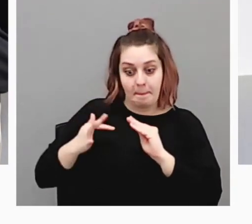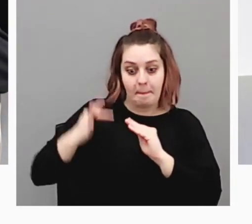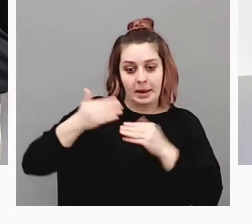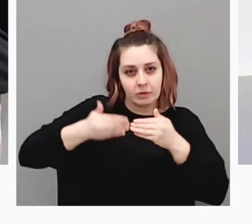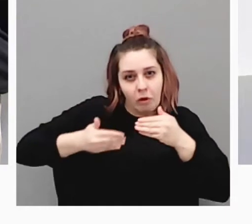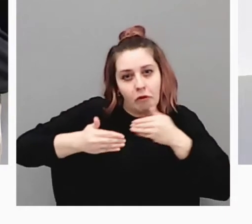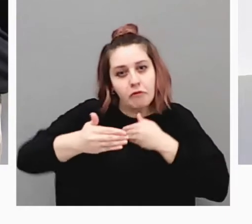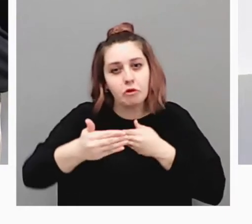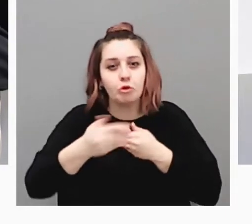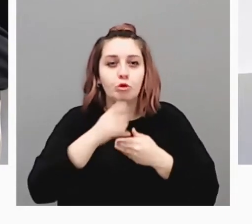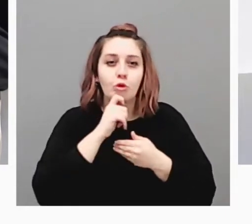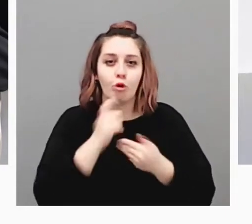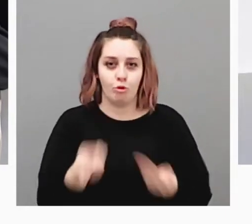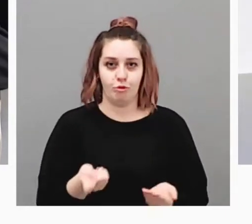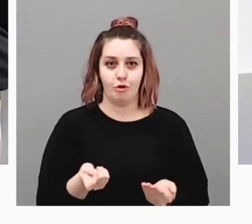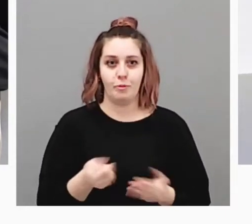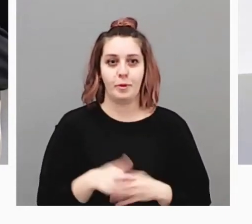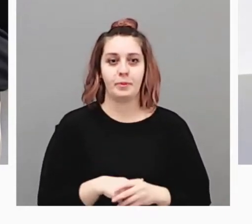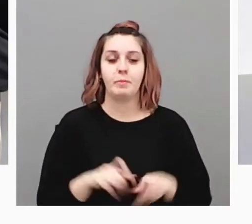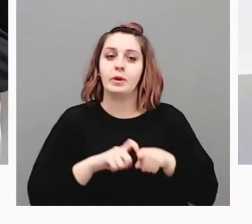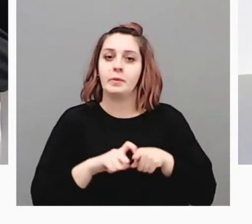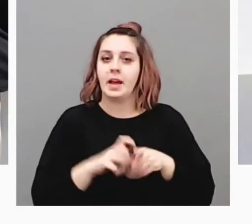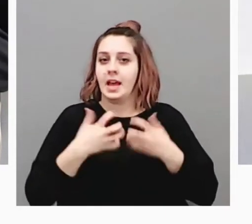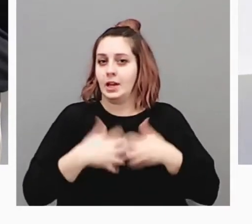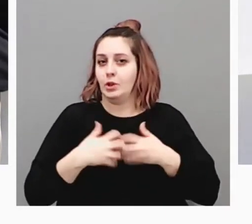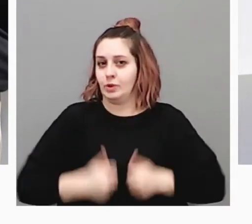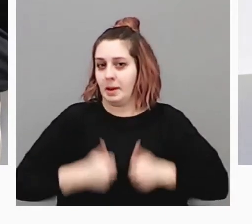muy industrializado que tiene la ciudad.